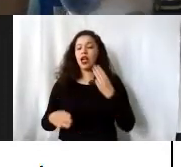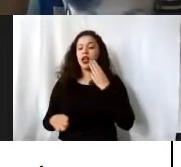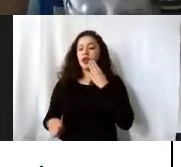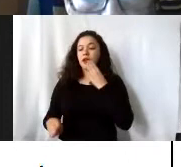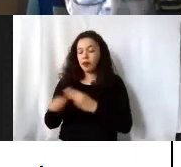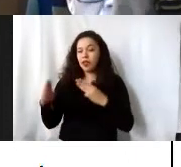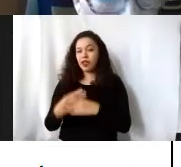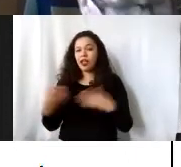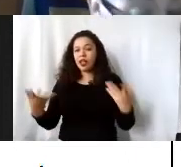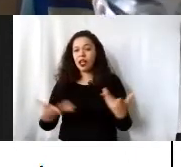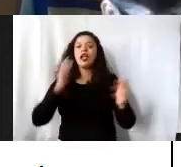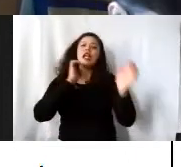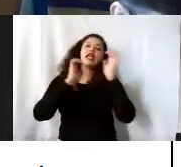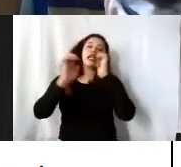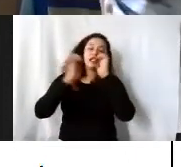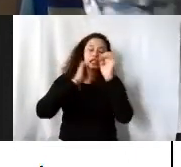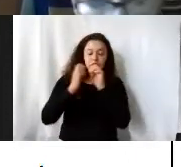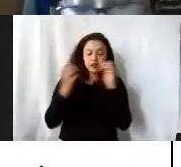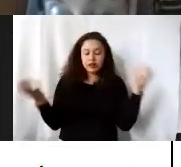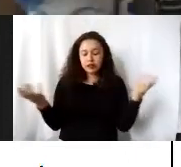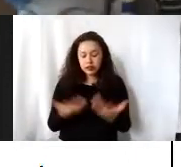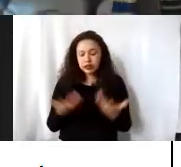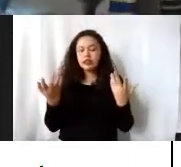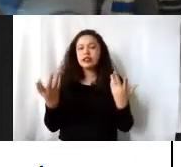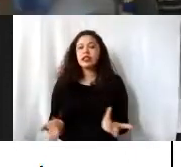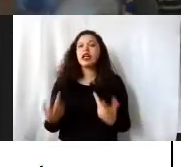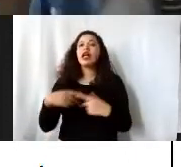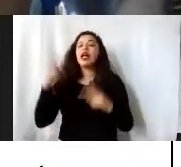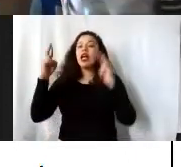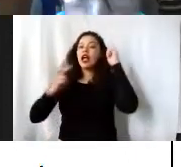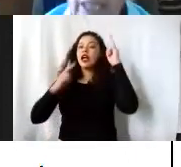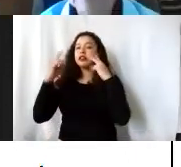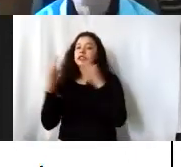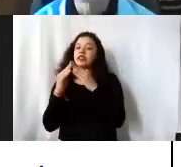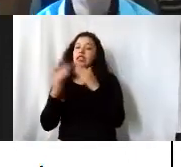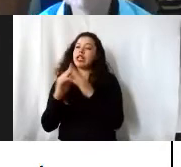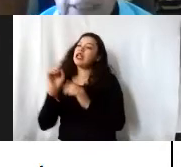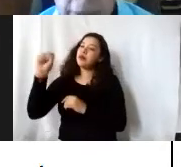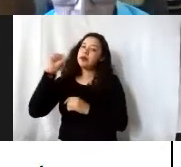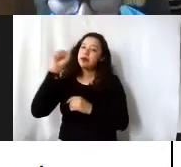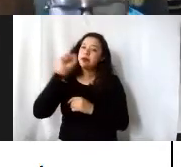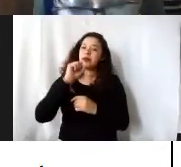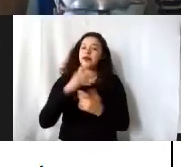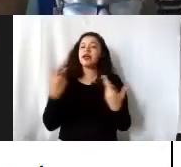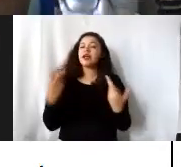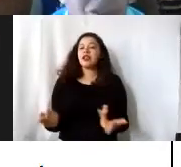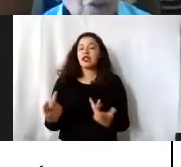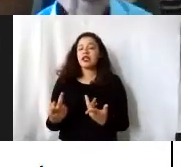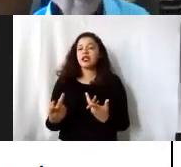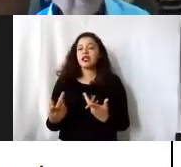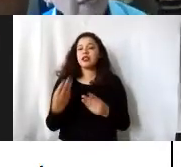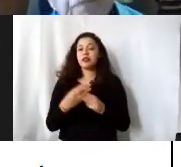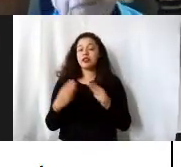la entrevista, el hacer la visita domiciliaria, que son todas estas herramientas que nos ayudan,